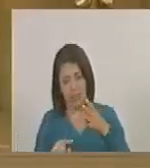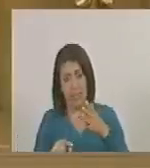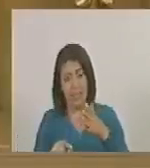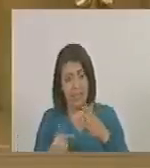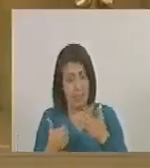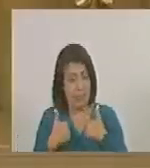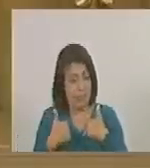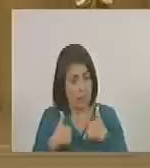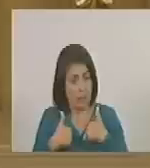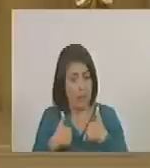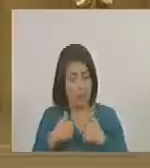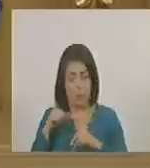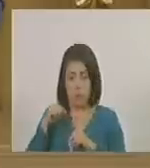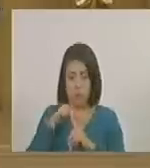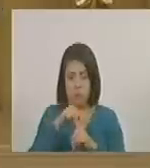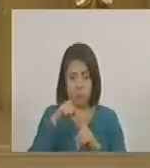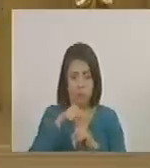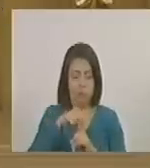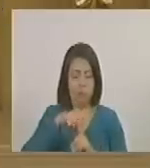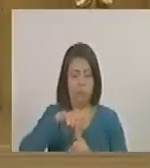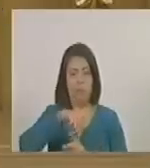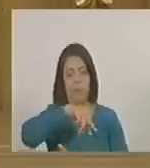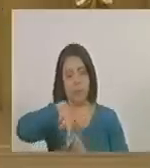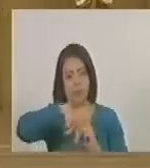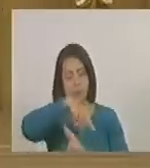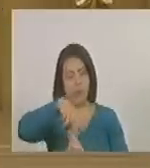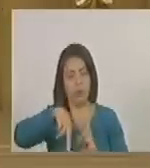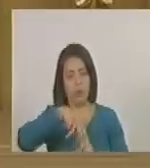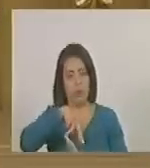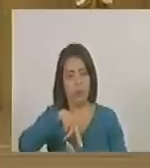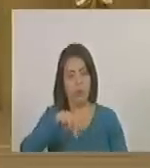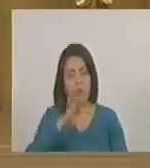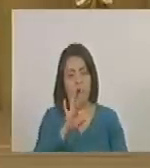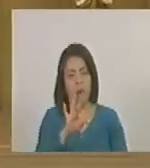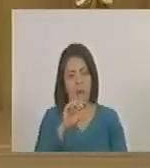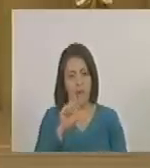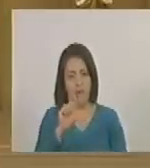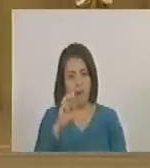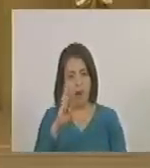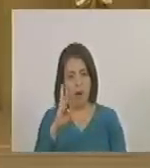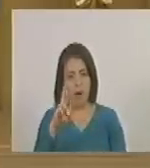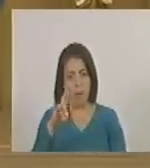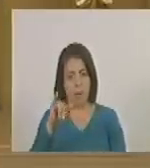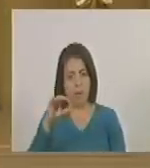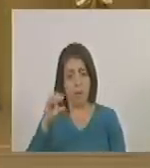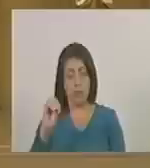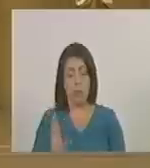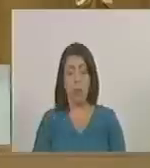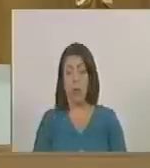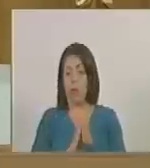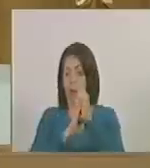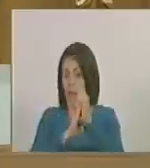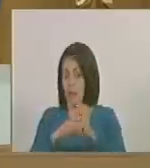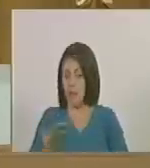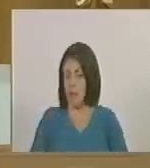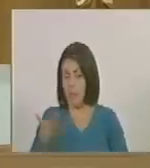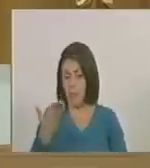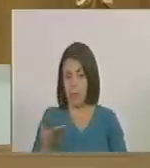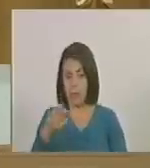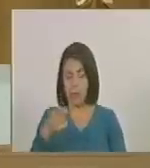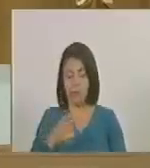mártires de la lucha revolucionaria. Fabricio, líder